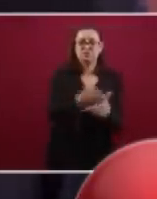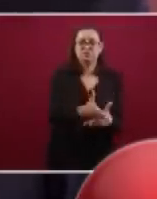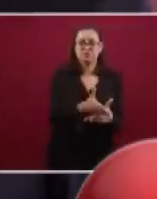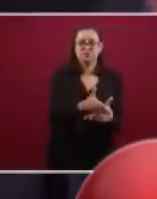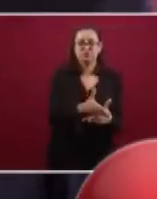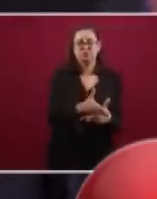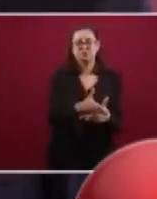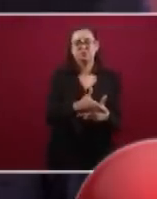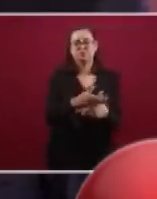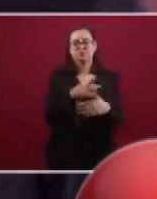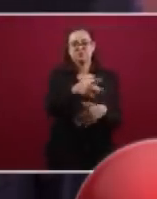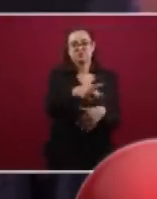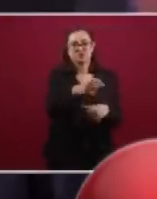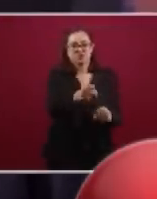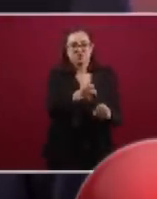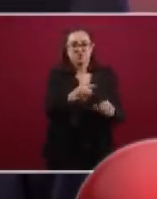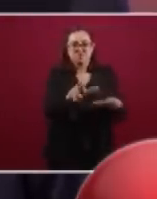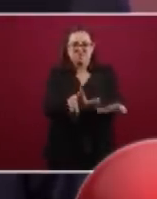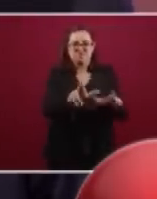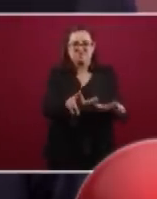con los medios machuchones.